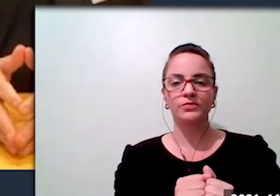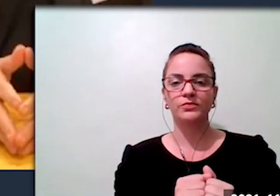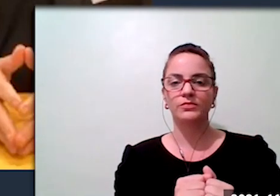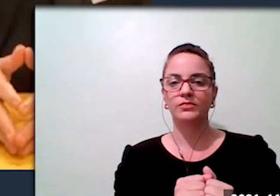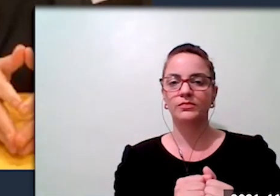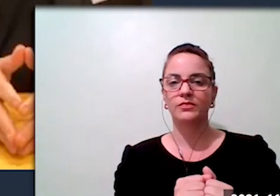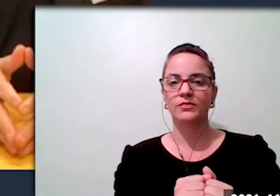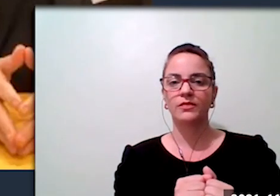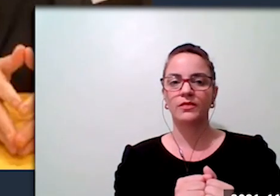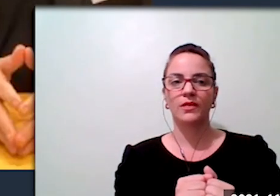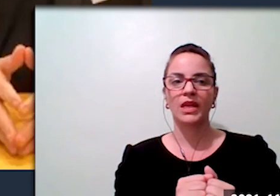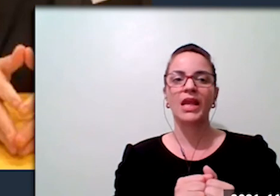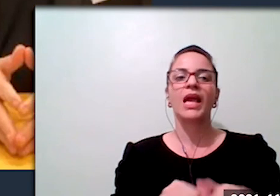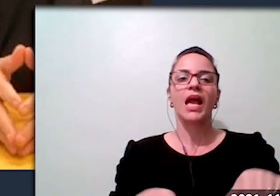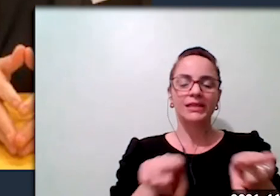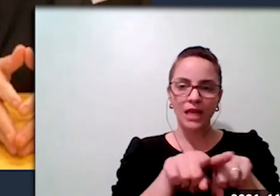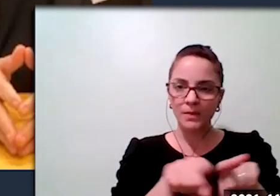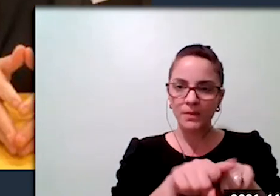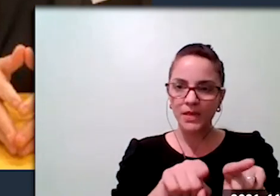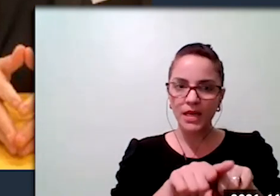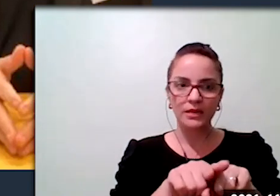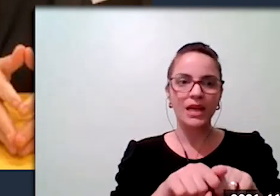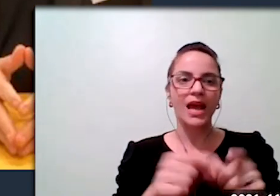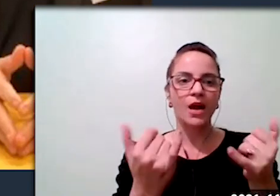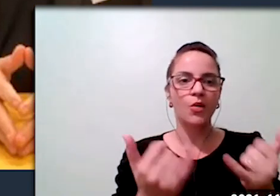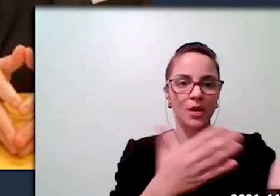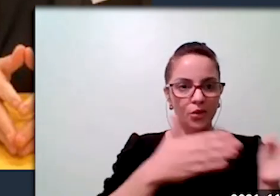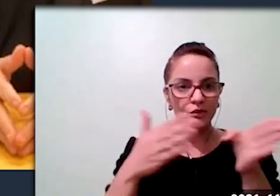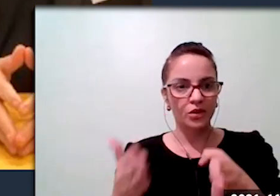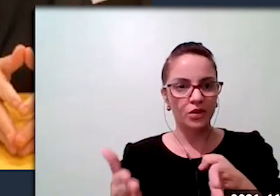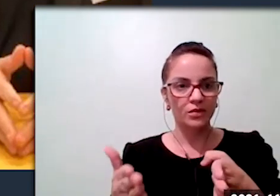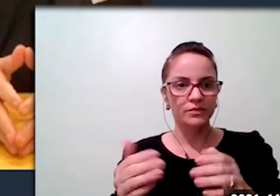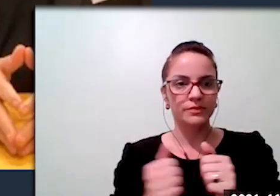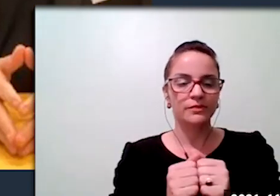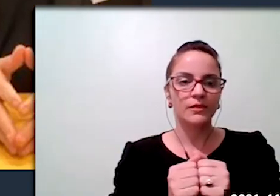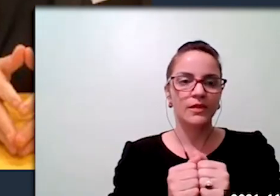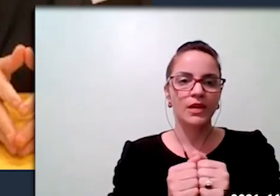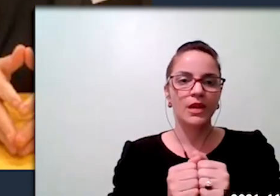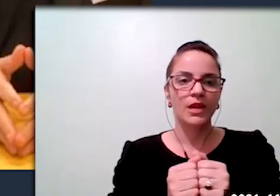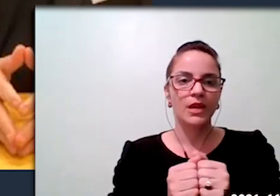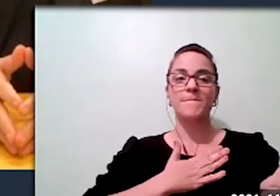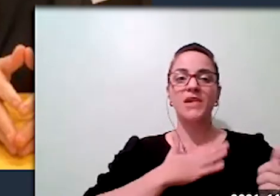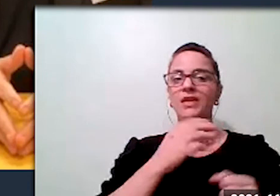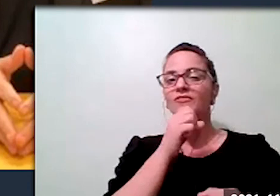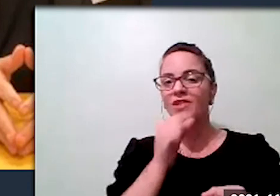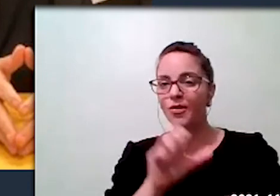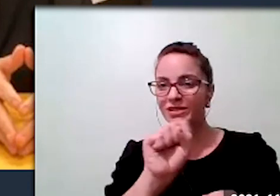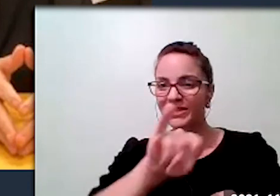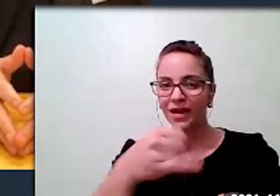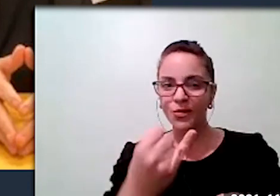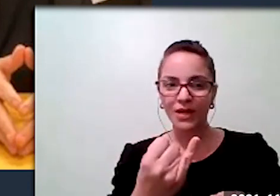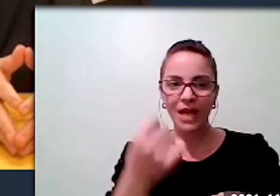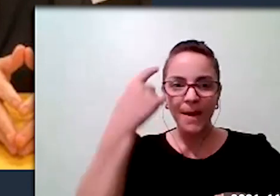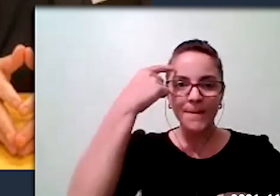En mi viejo San Juan, un palincesto caribeño de memorias y deseos. Para Francisco